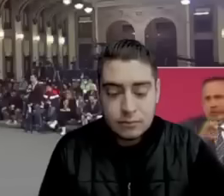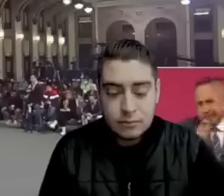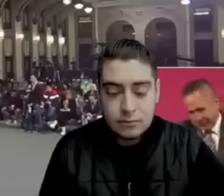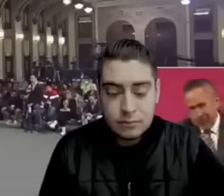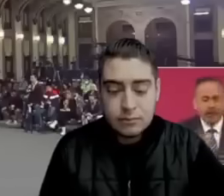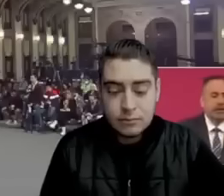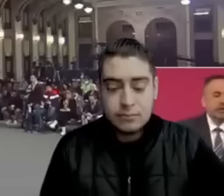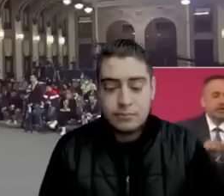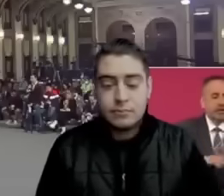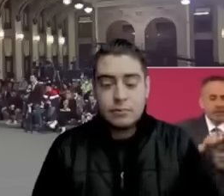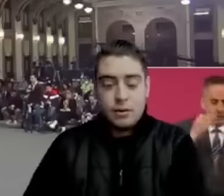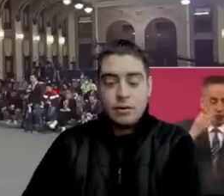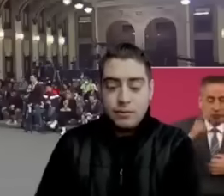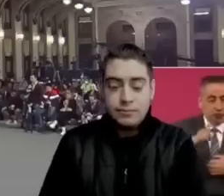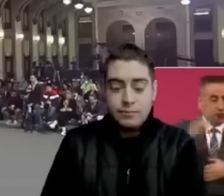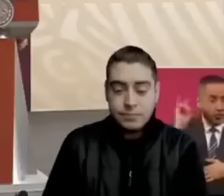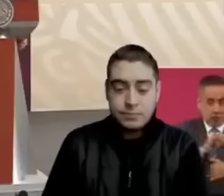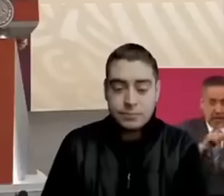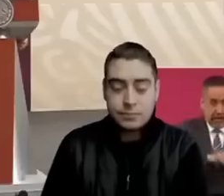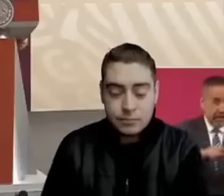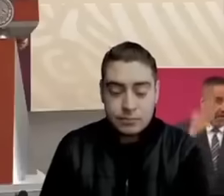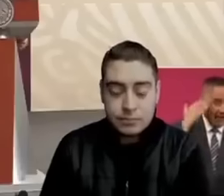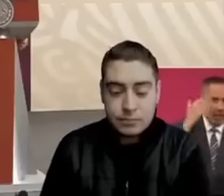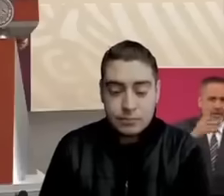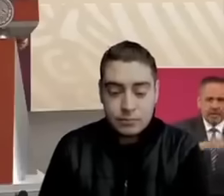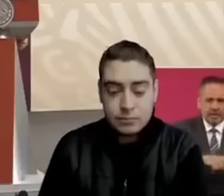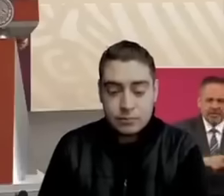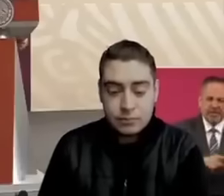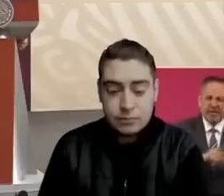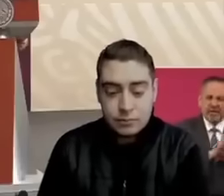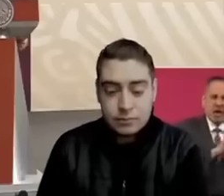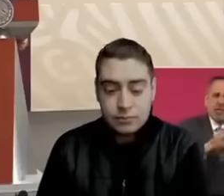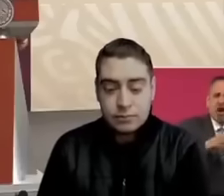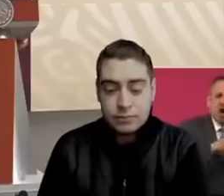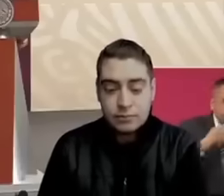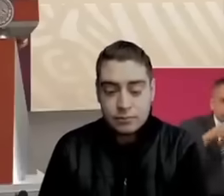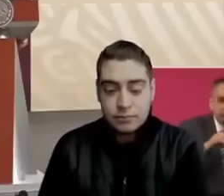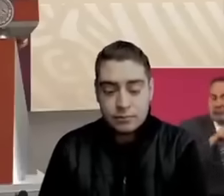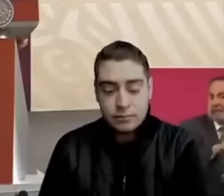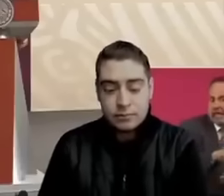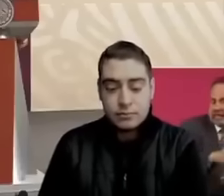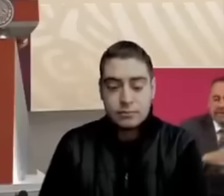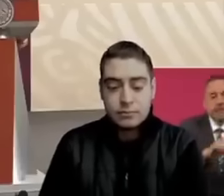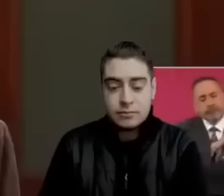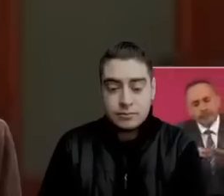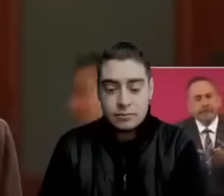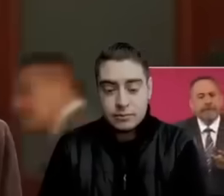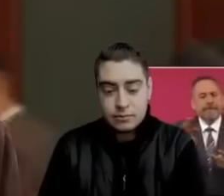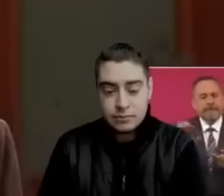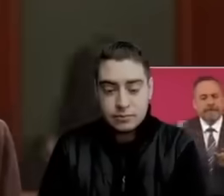cierto, y en estos testimonios se habla de que llegaba gente del crimen organizado a tener actividades en los aeropuertos, y luego con Felipe